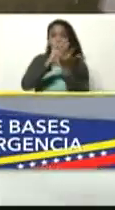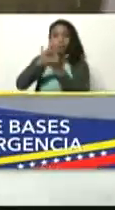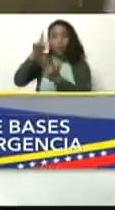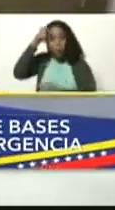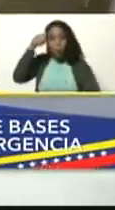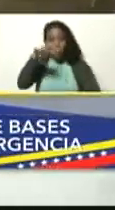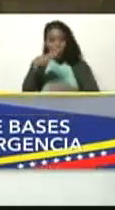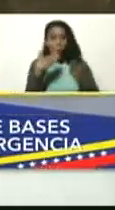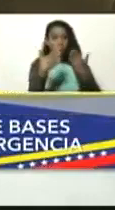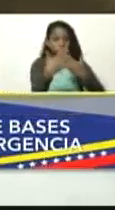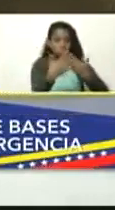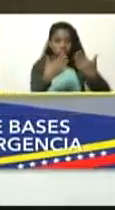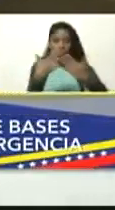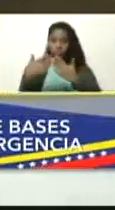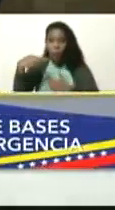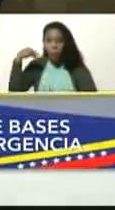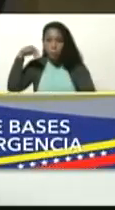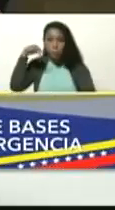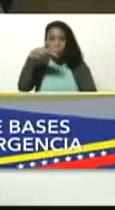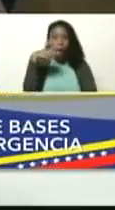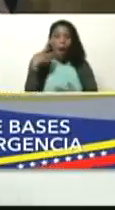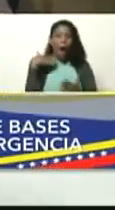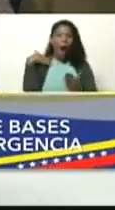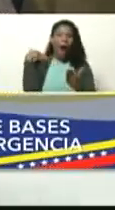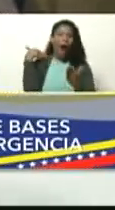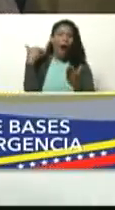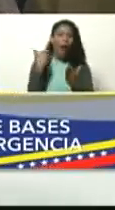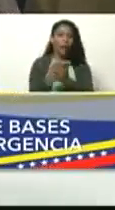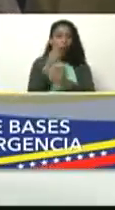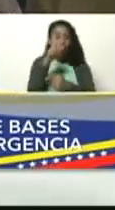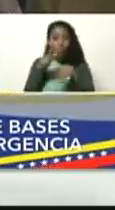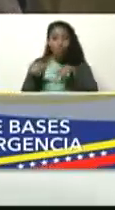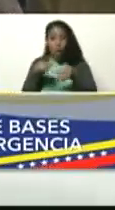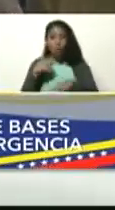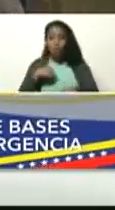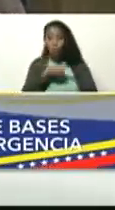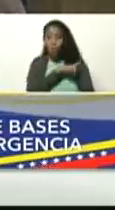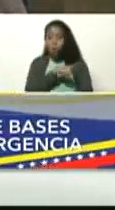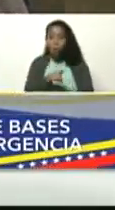población. Caminamos hasta un punto, allí